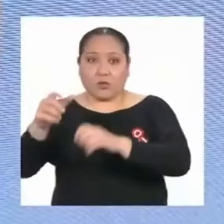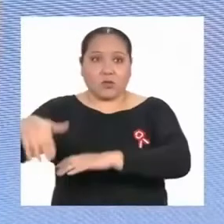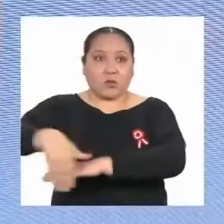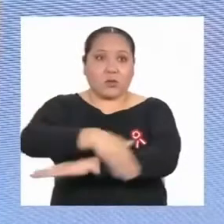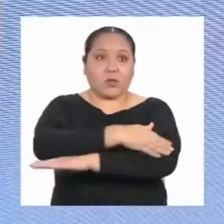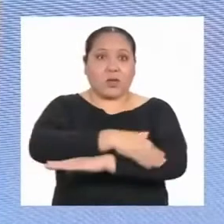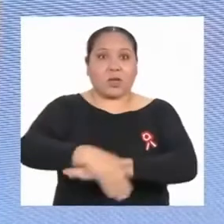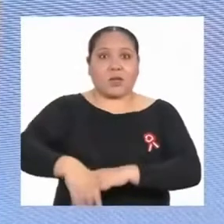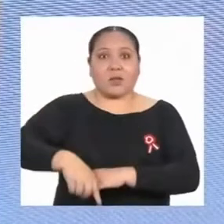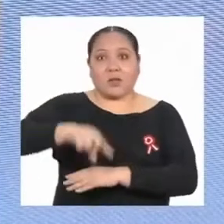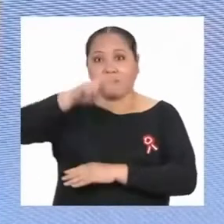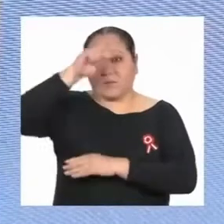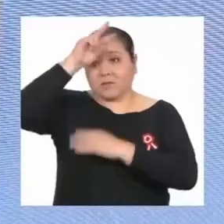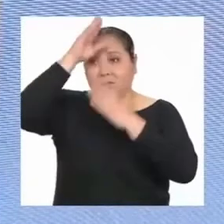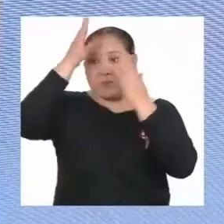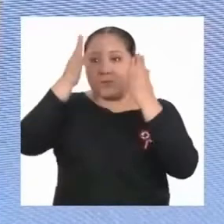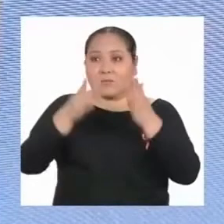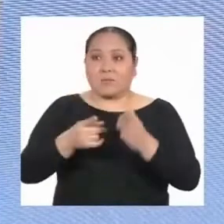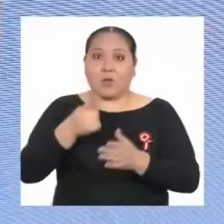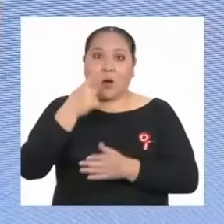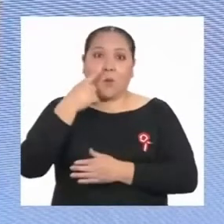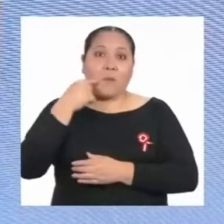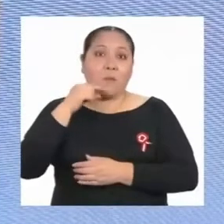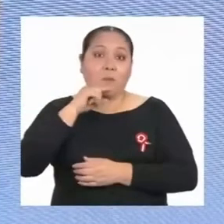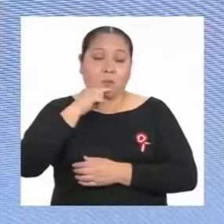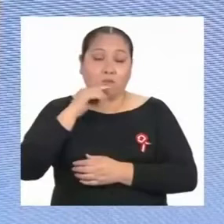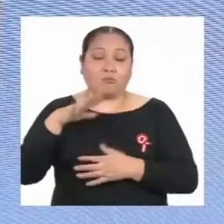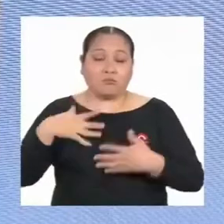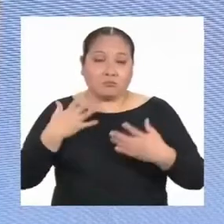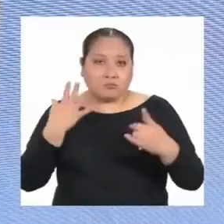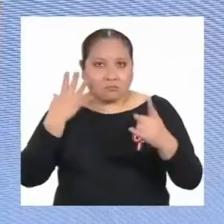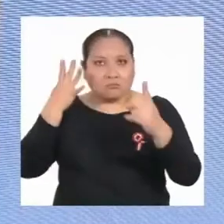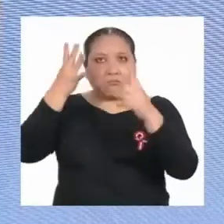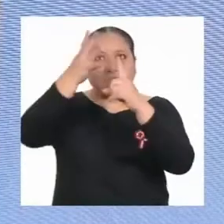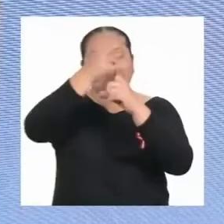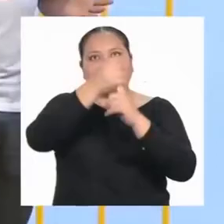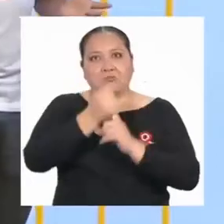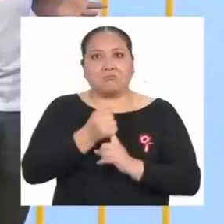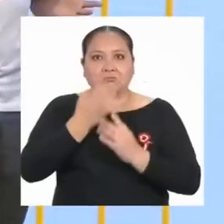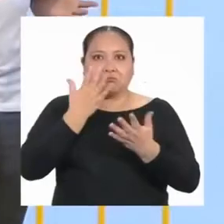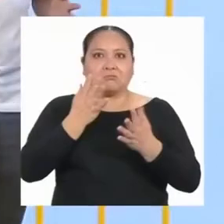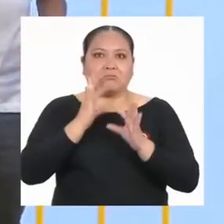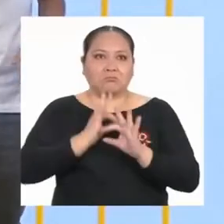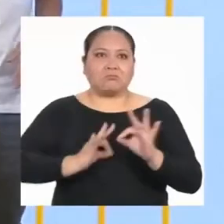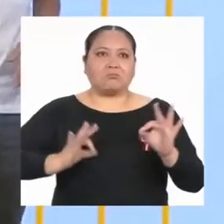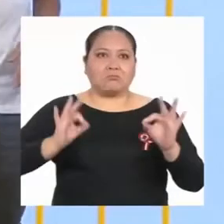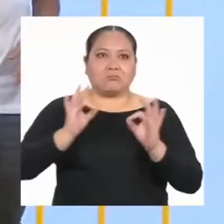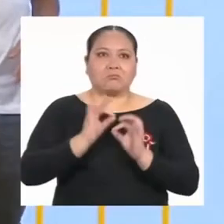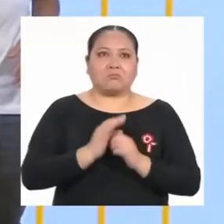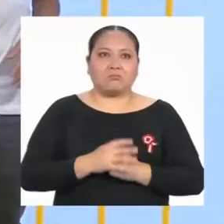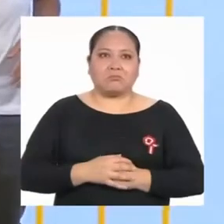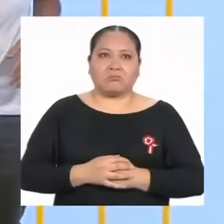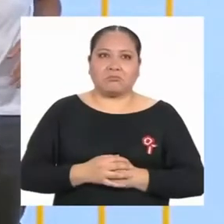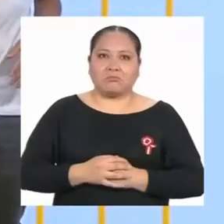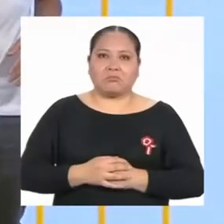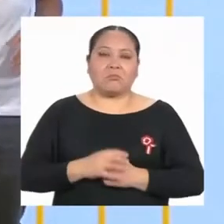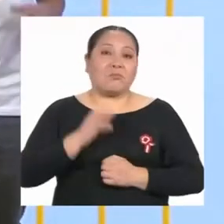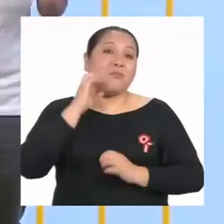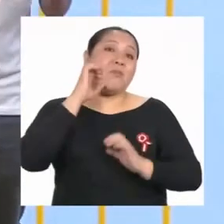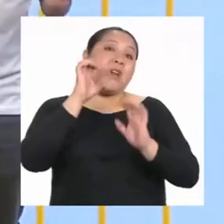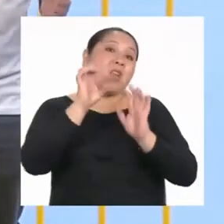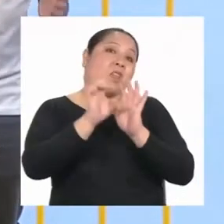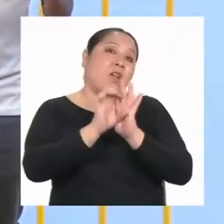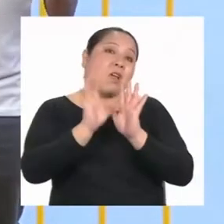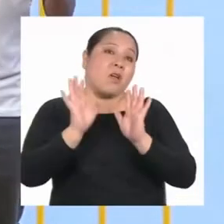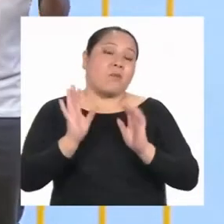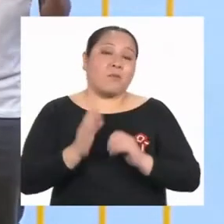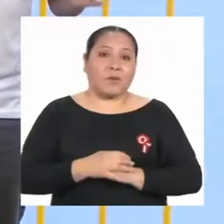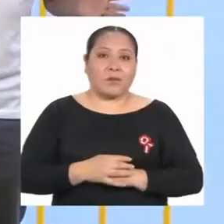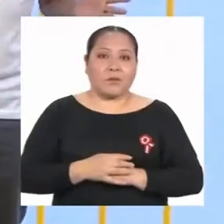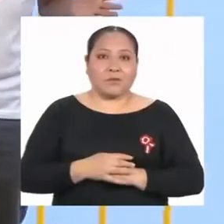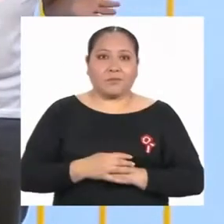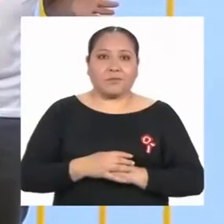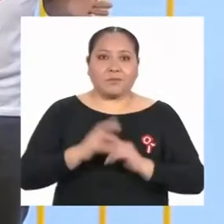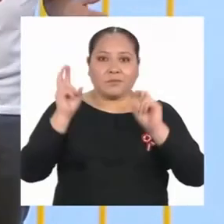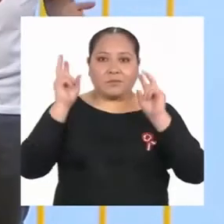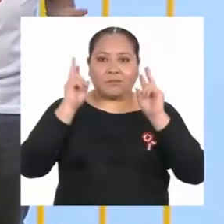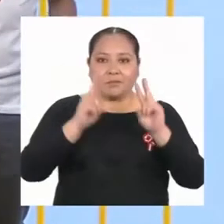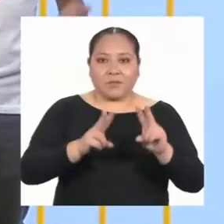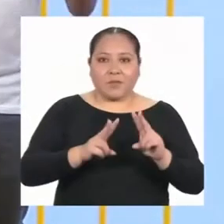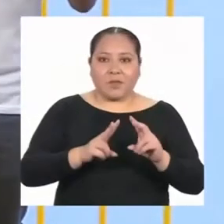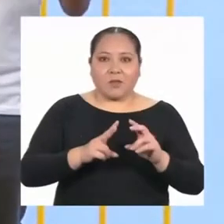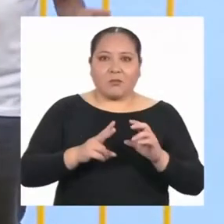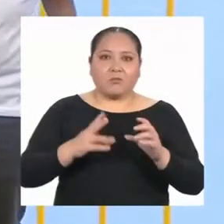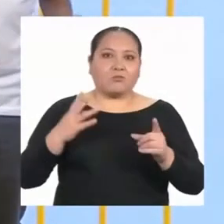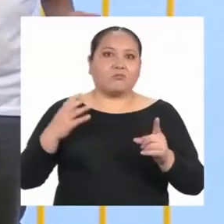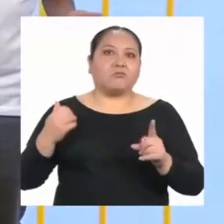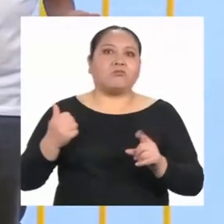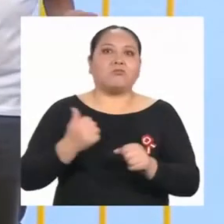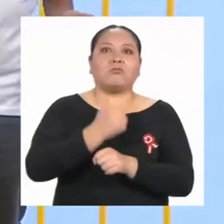Las peruanas y peruanos podemos lograr cosas importantes. Si no, por poner un ejemplo, miren los éxitos deportivos que